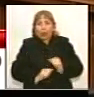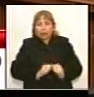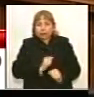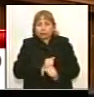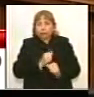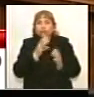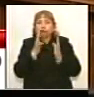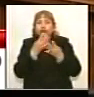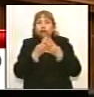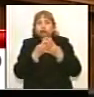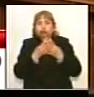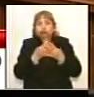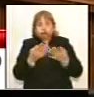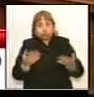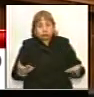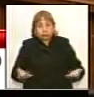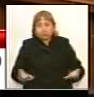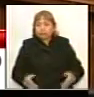va entre los...